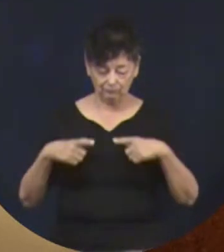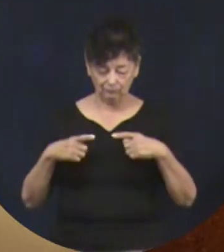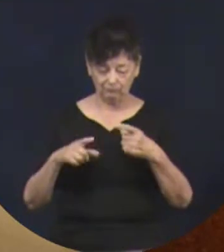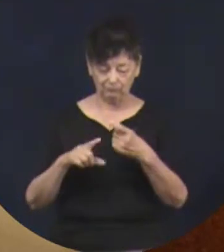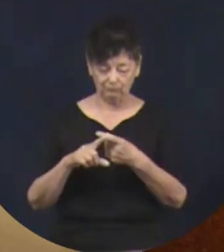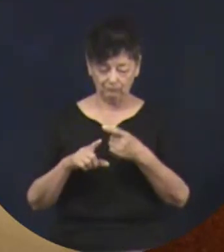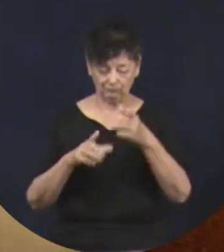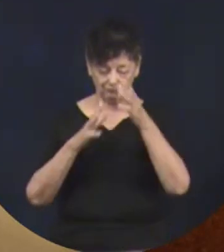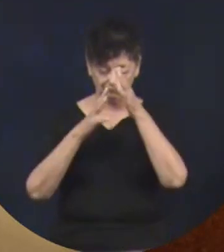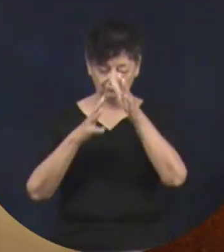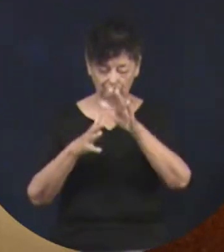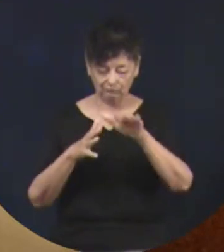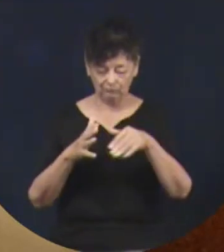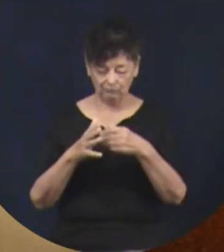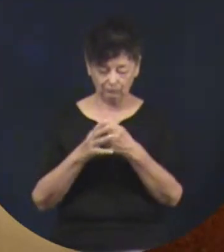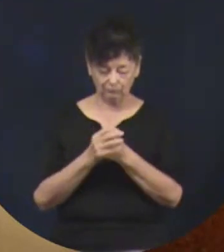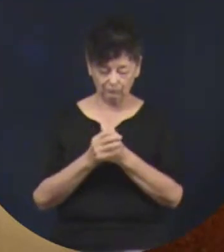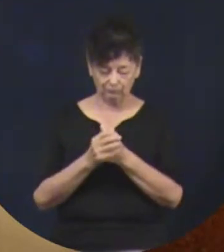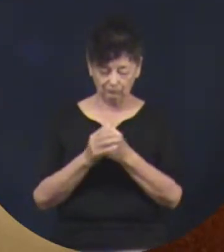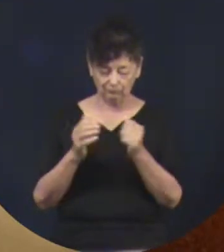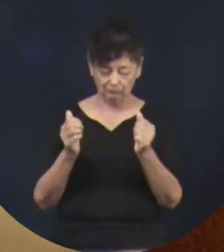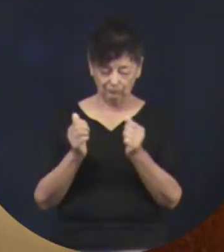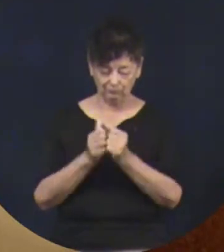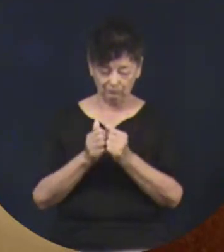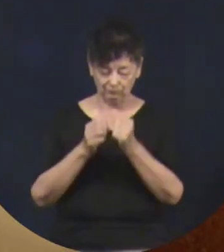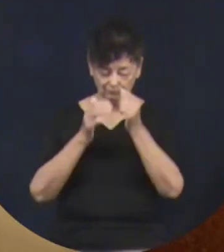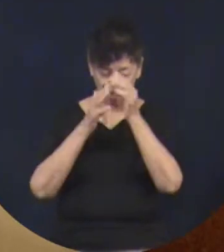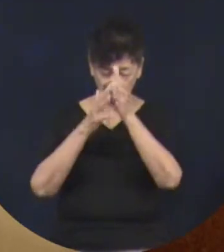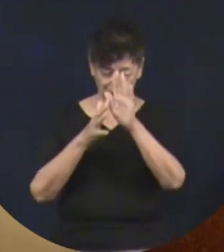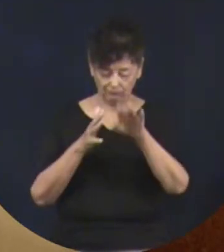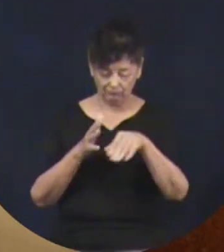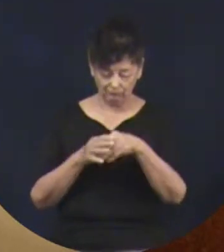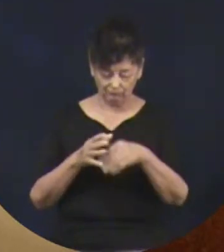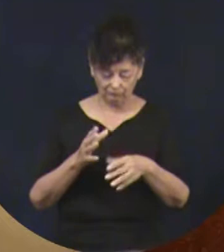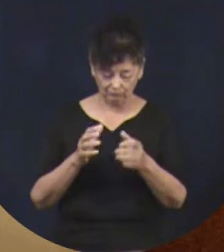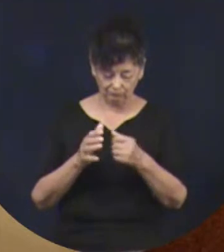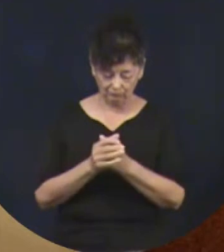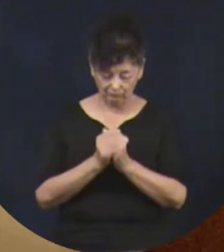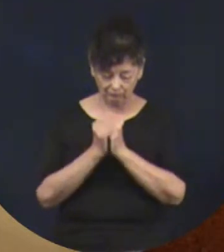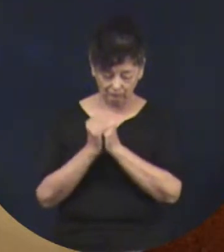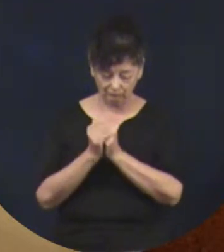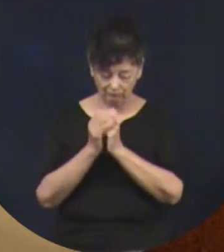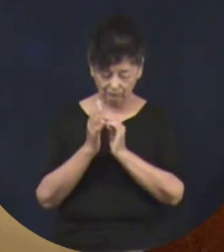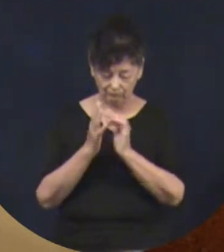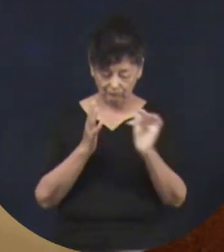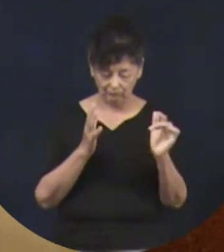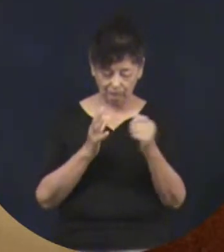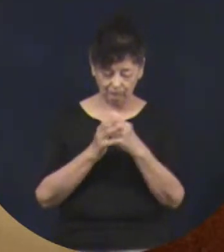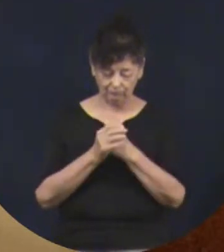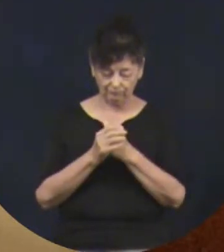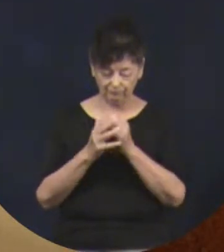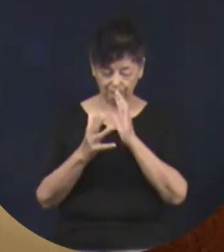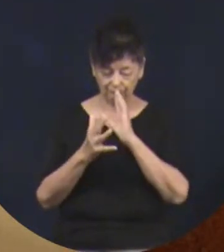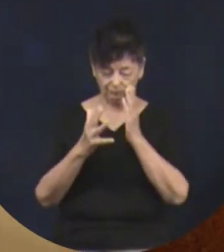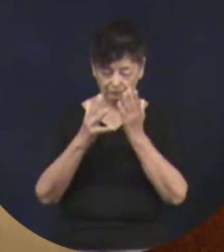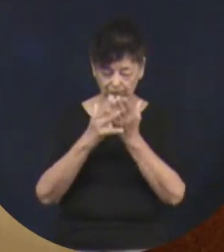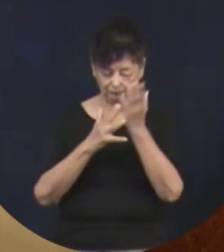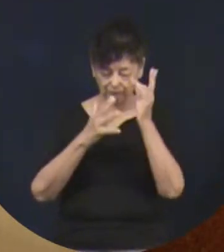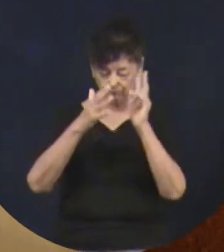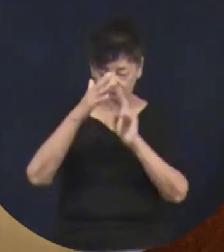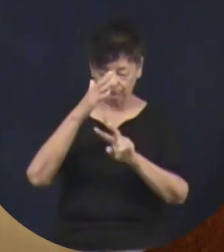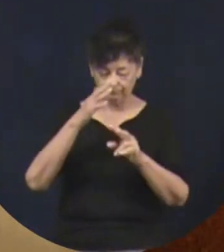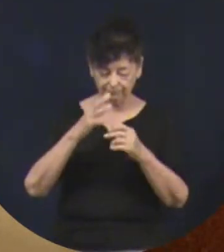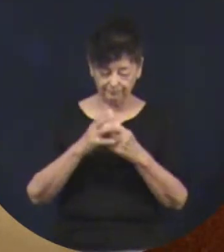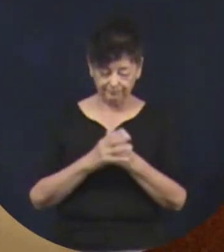que procede del Padre y el Hijo, que con el Padre y el Hijo reciba una misma adoración y gloria, y que habló por